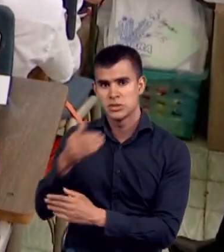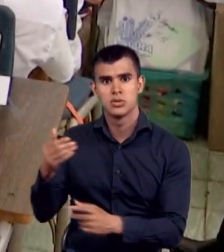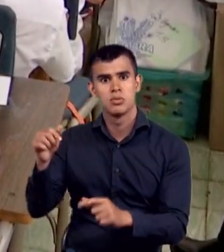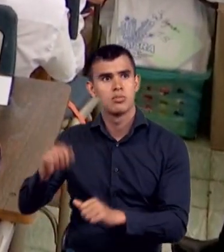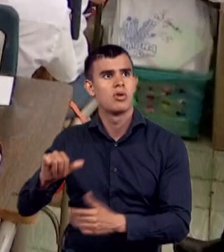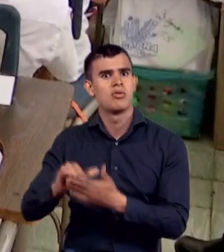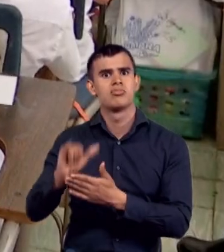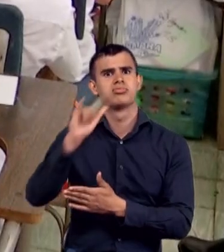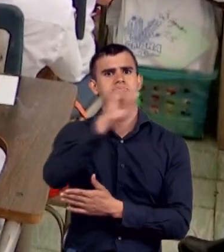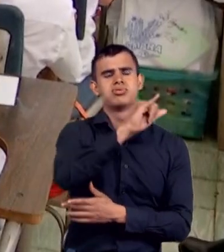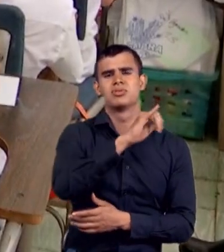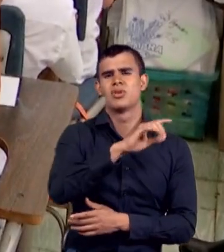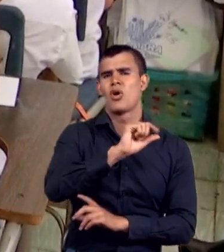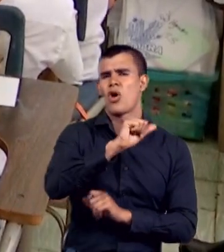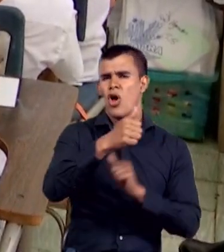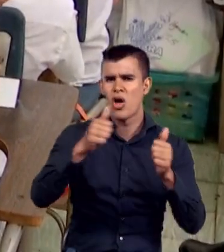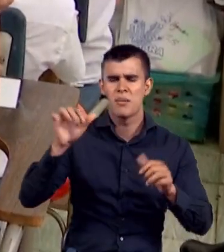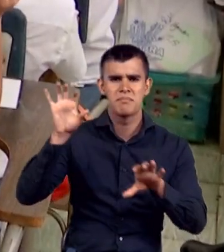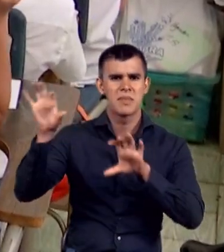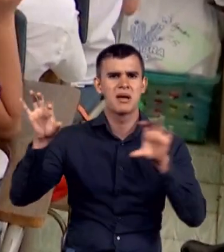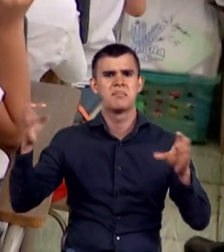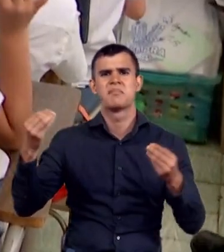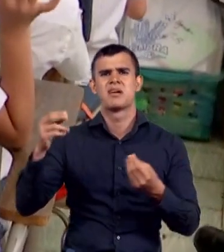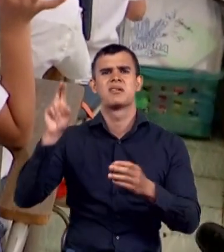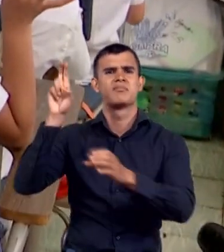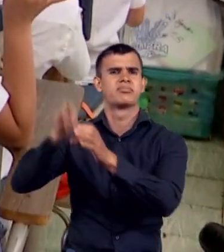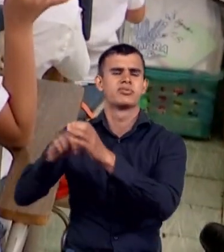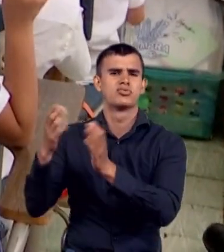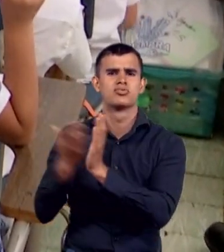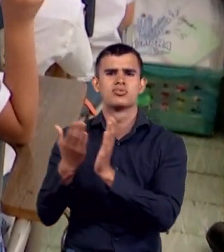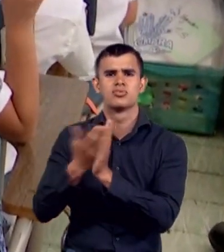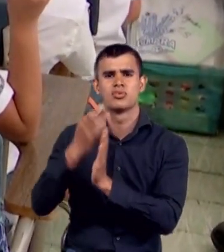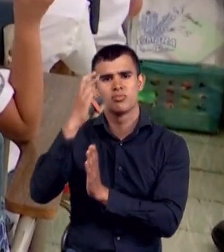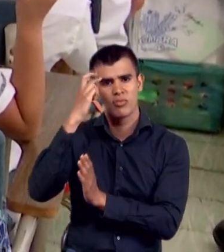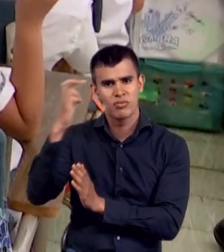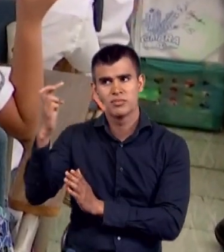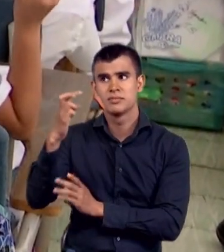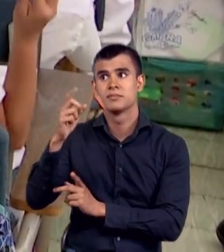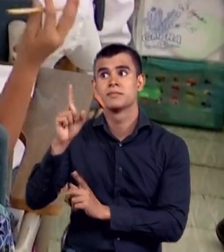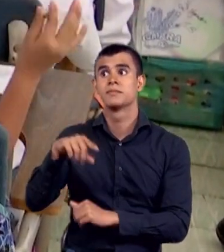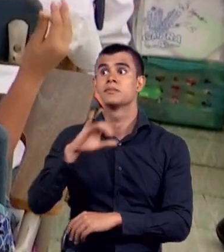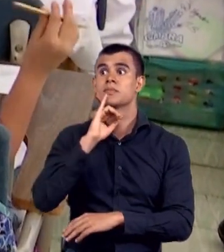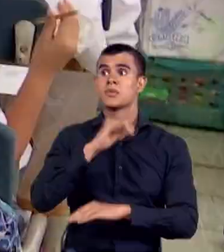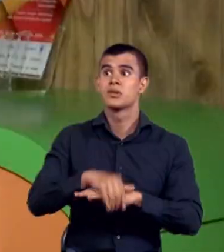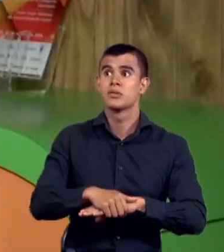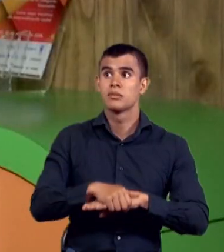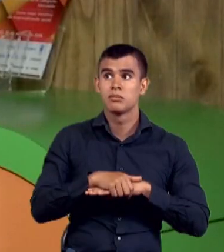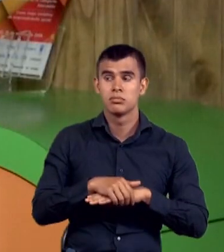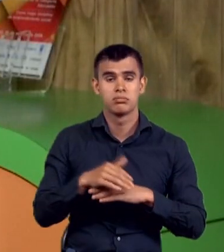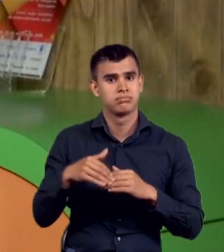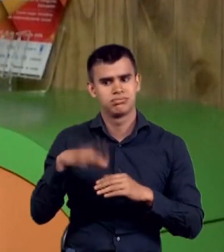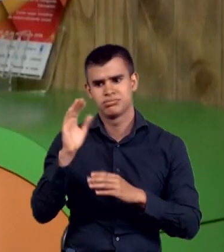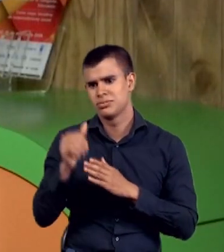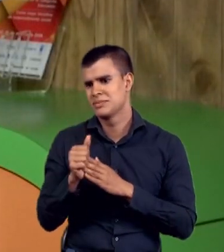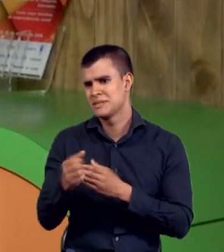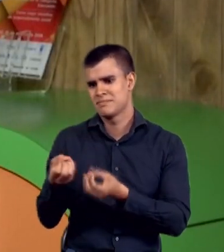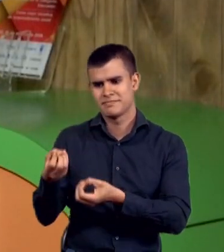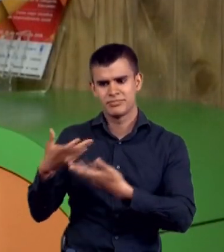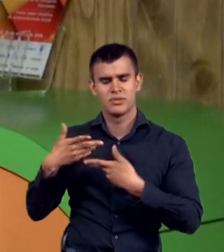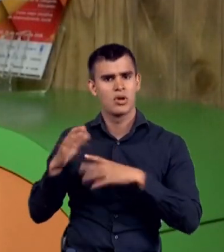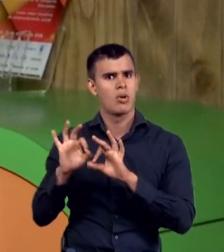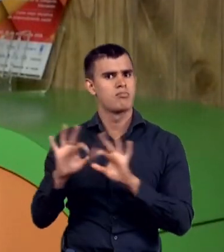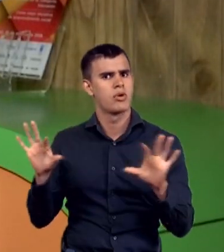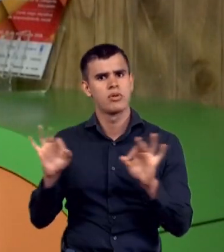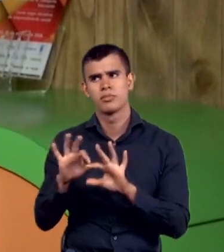están ganando becas en el exterior para ir a estudiar sus pregrados, o que están teniendo más oportunidades gracias al inglés, porque el inglés es eso, es